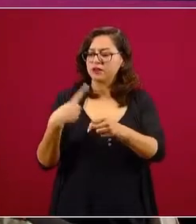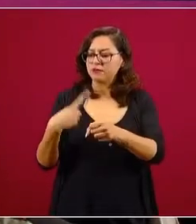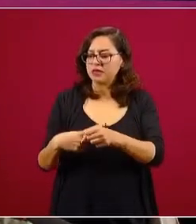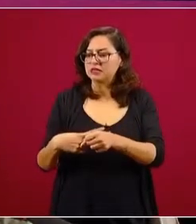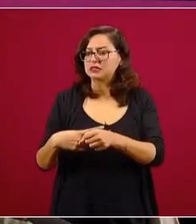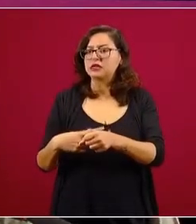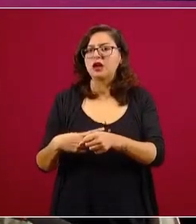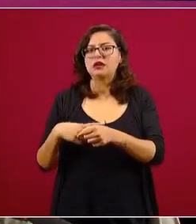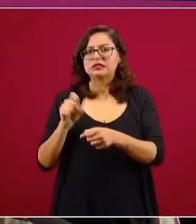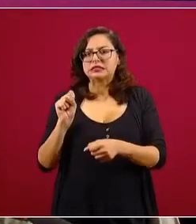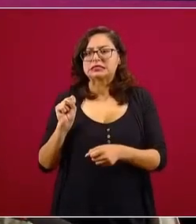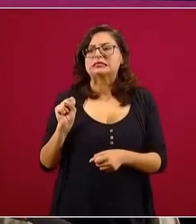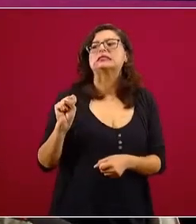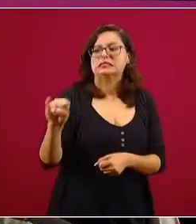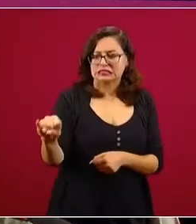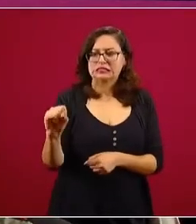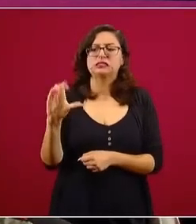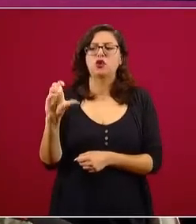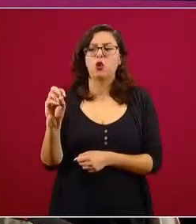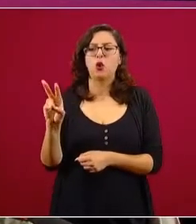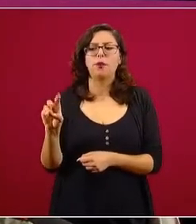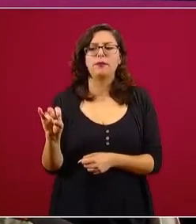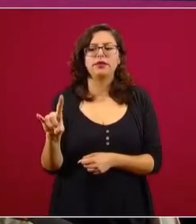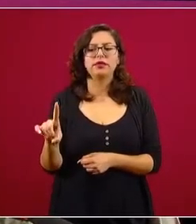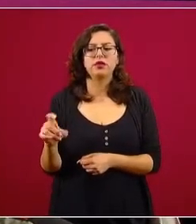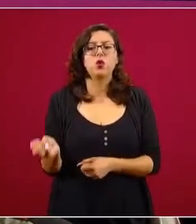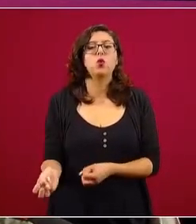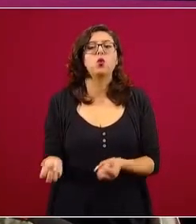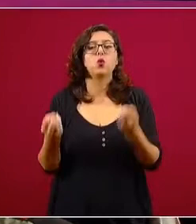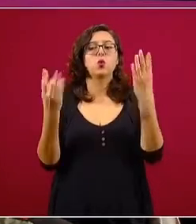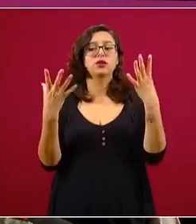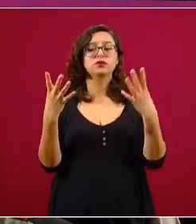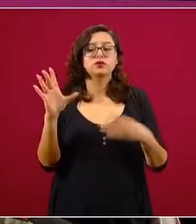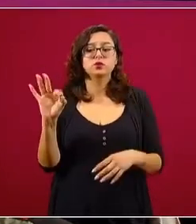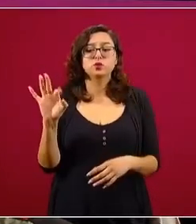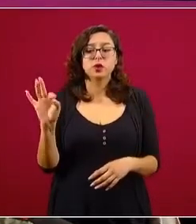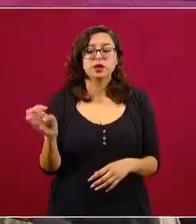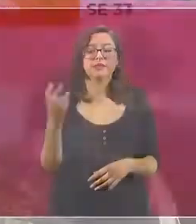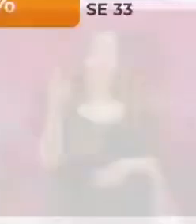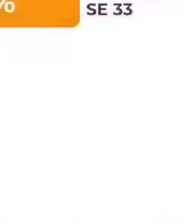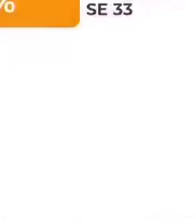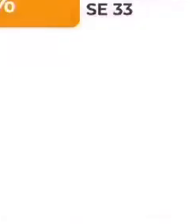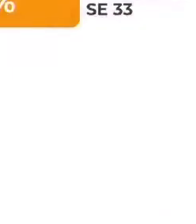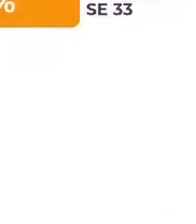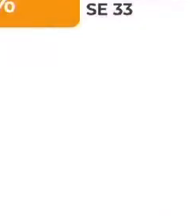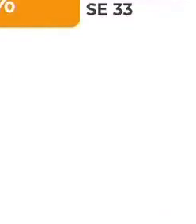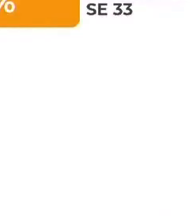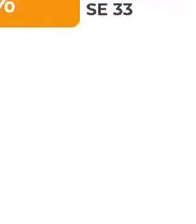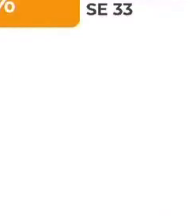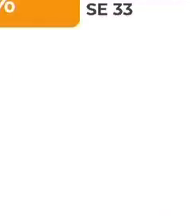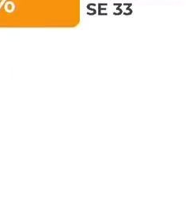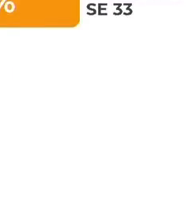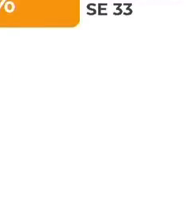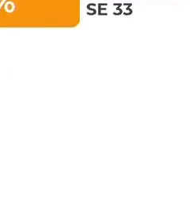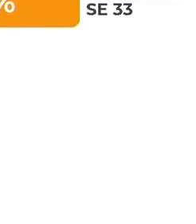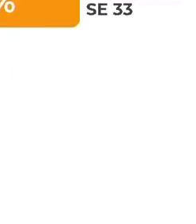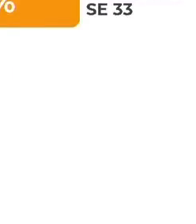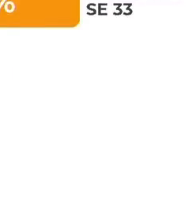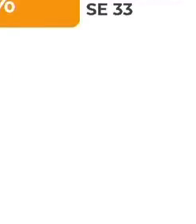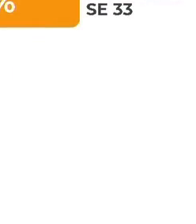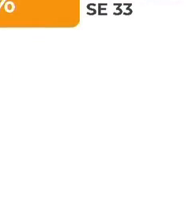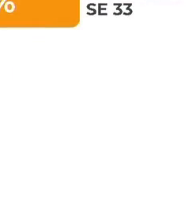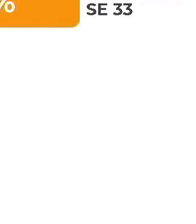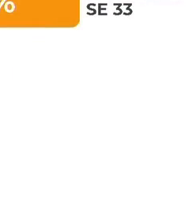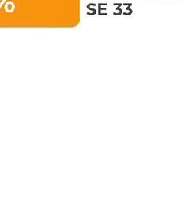disminución de lo que veníamos observando en semanas previas, donde había estado en 45, en